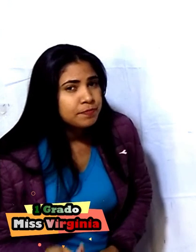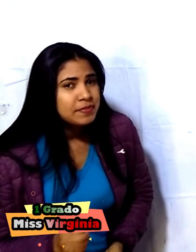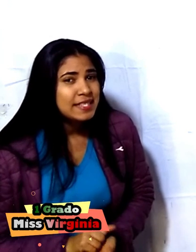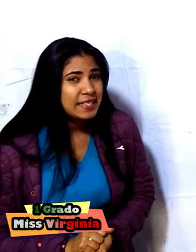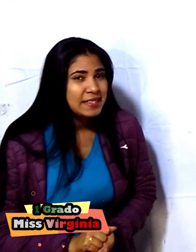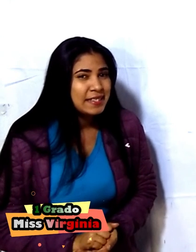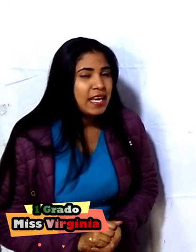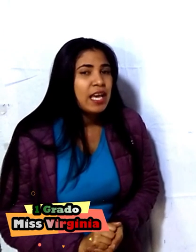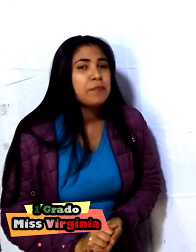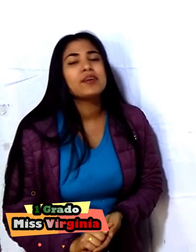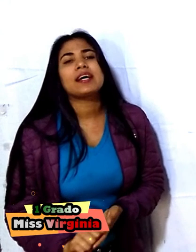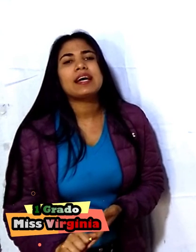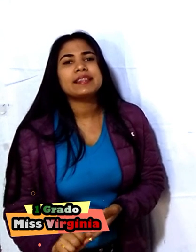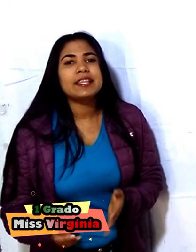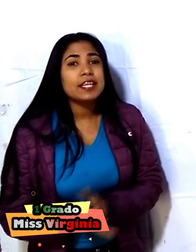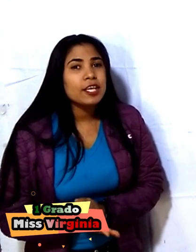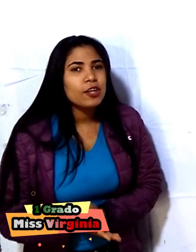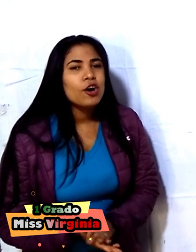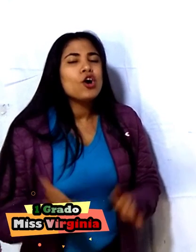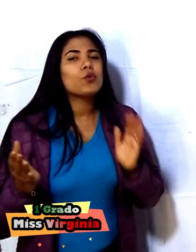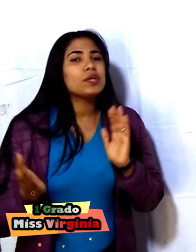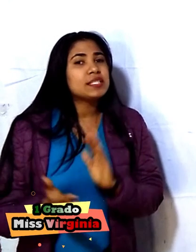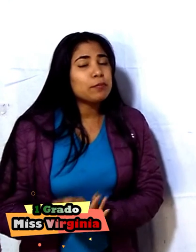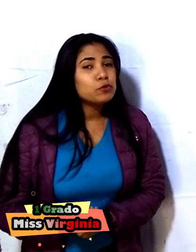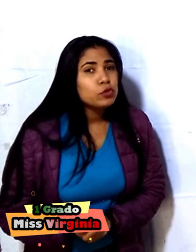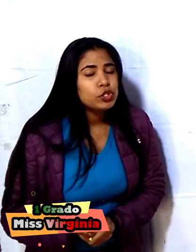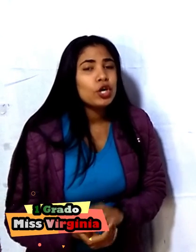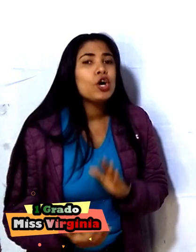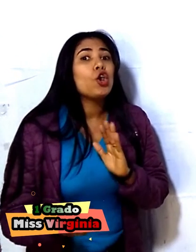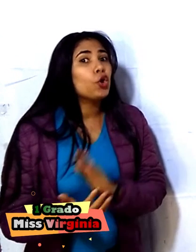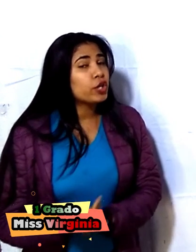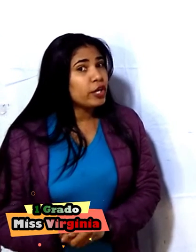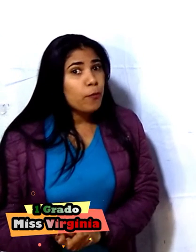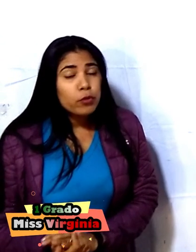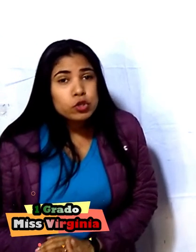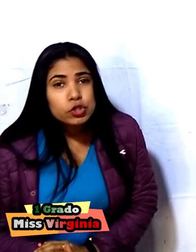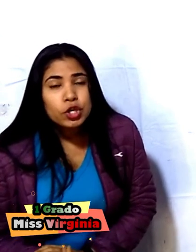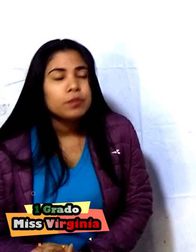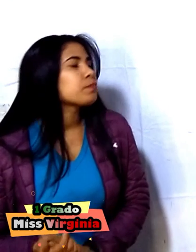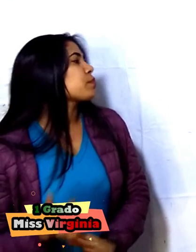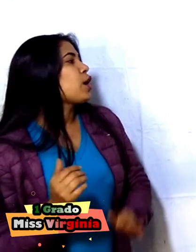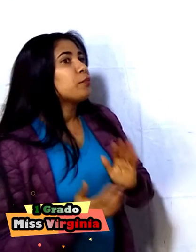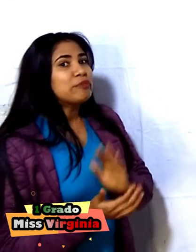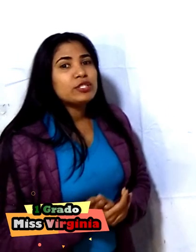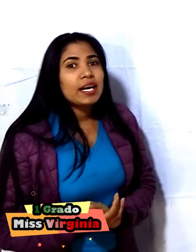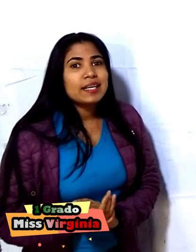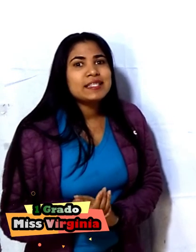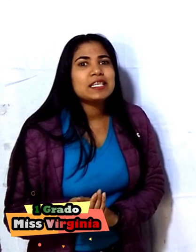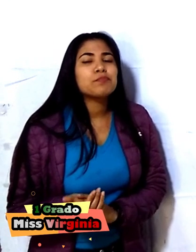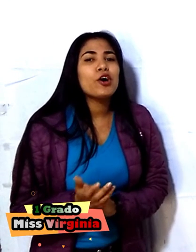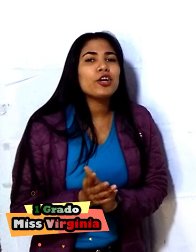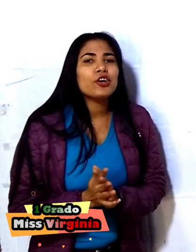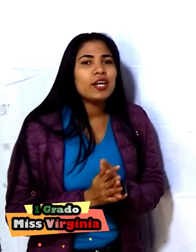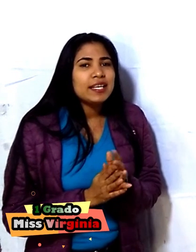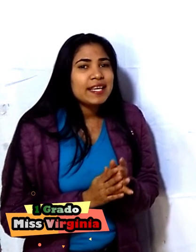comunicación, ¿sí? Espero que hayan entendido. Cuídense mucho, los quiero mucho. Muchas